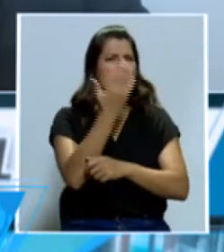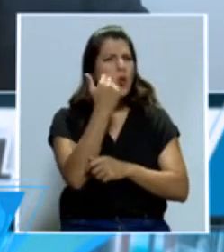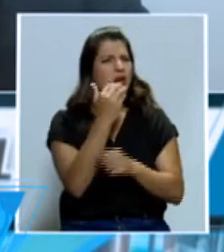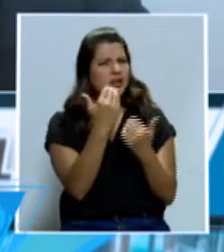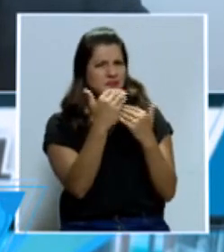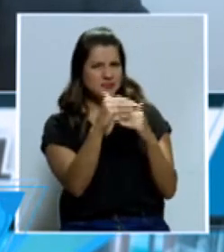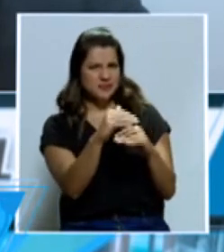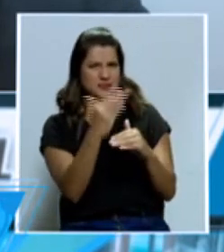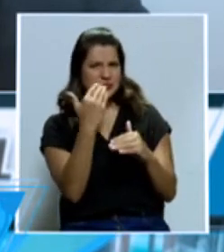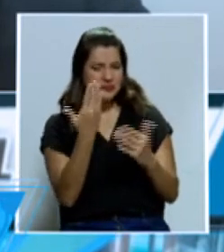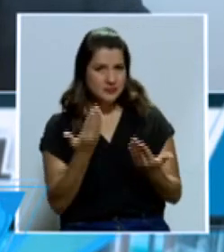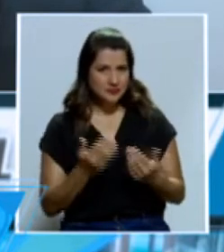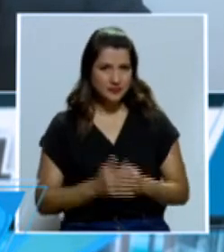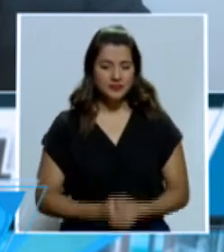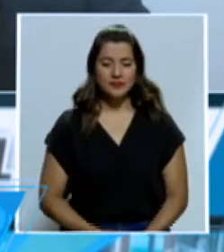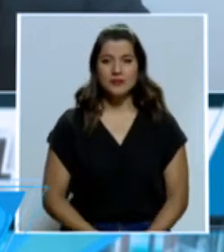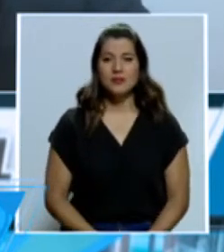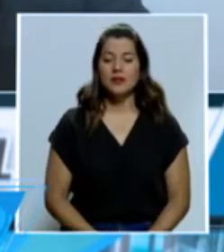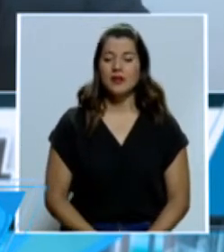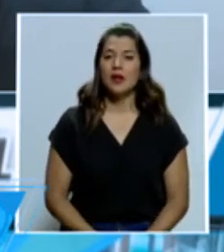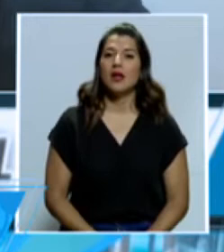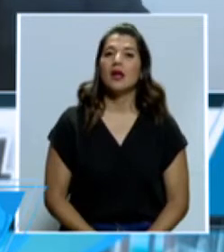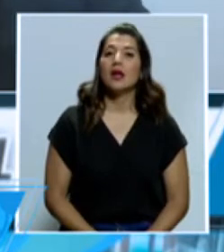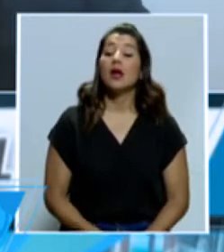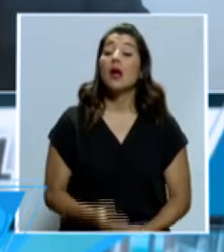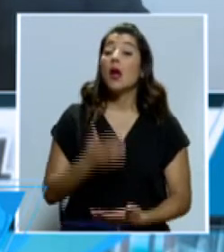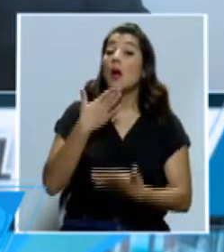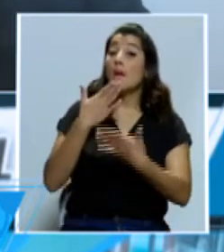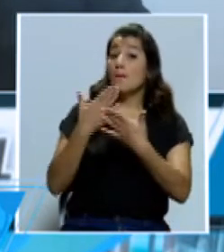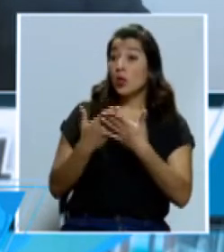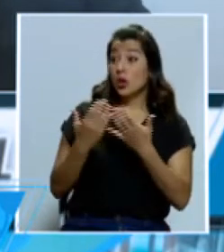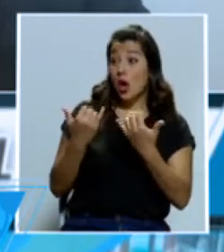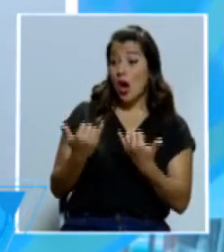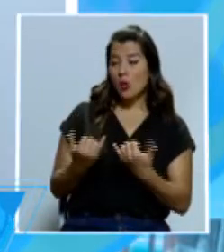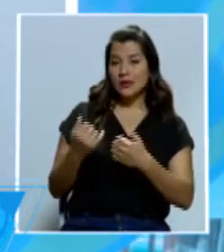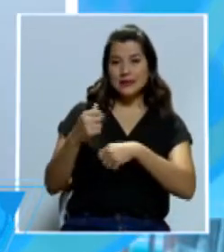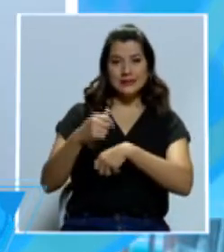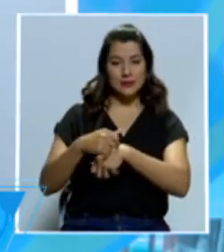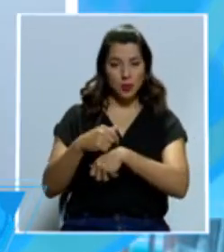doctor? Bueno, es que en este momento,